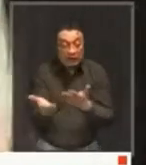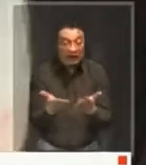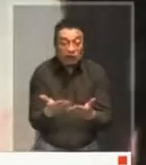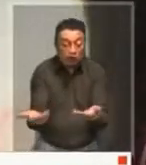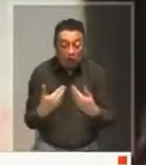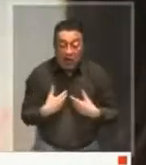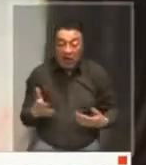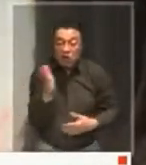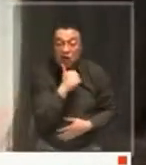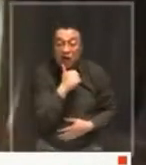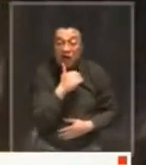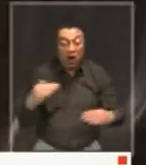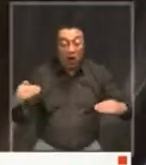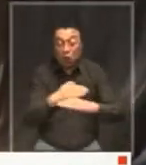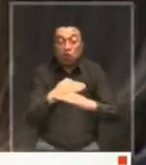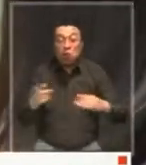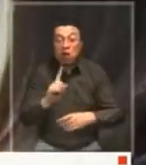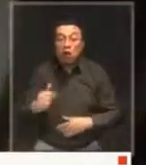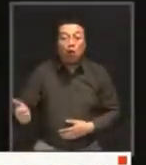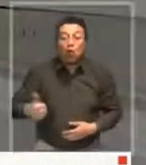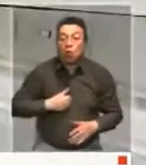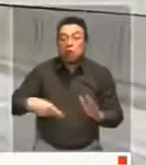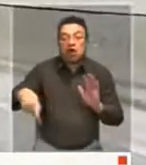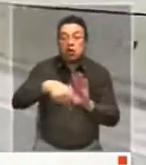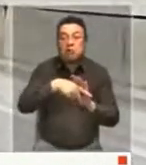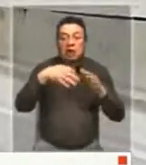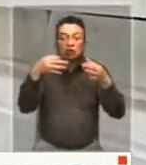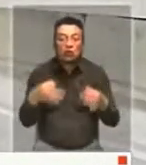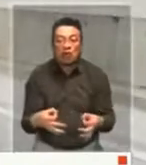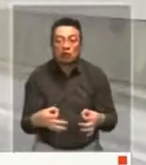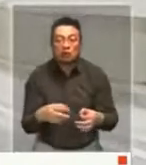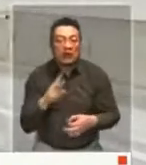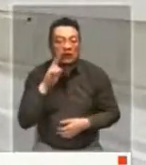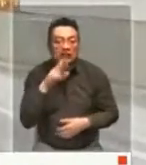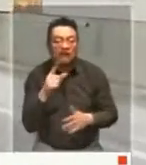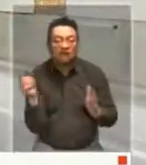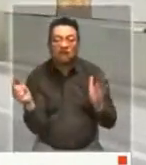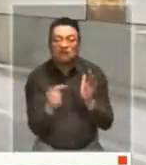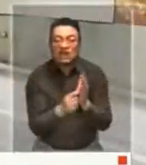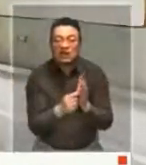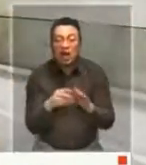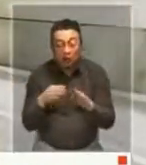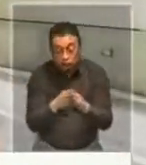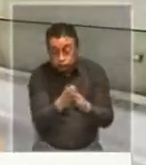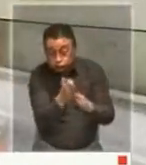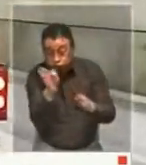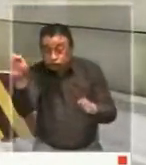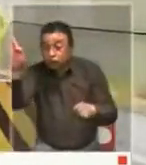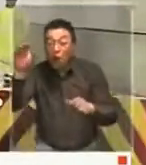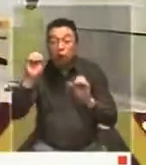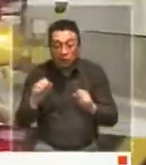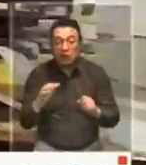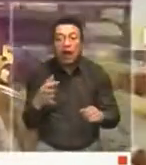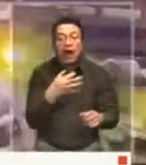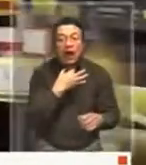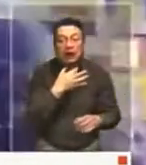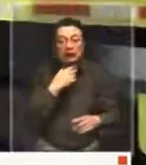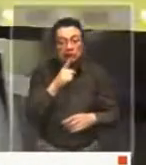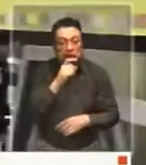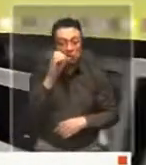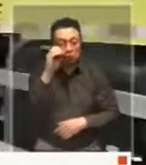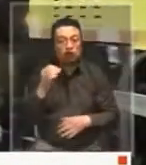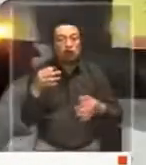sea, la autopista no cumple con las normas de seguridad. Sin fecha clara, la salida podrá reabrir solo cuando se garantice la total